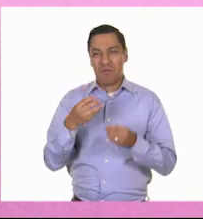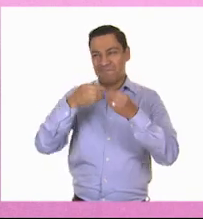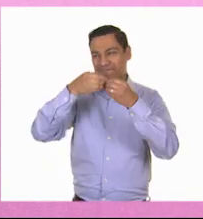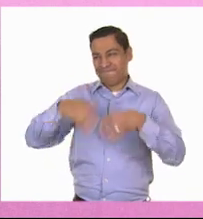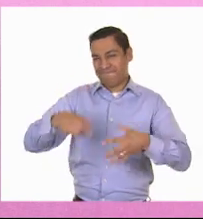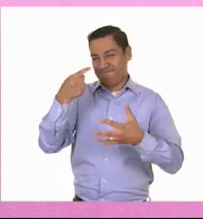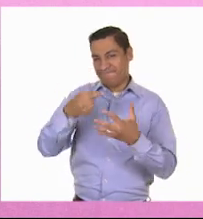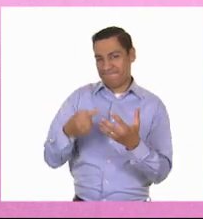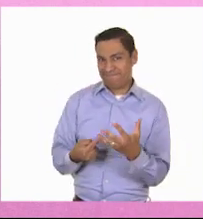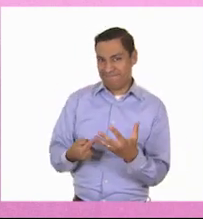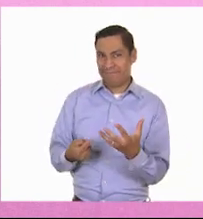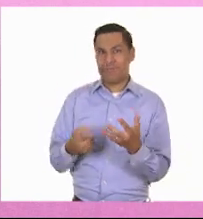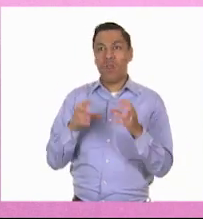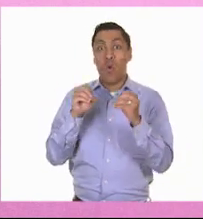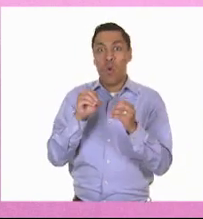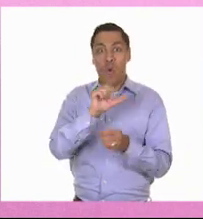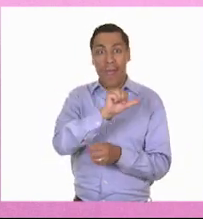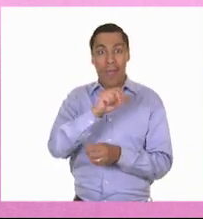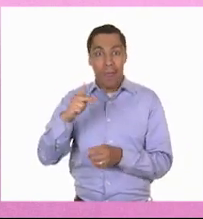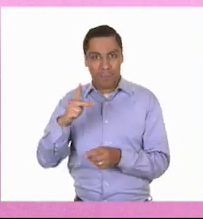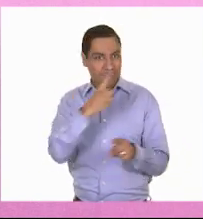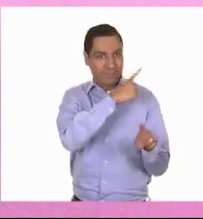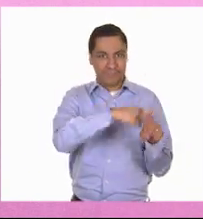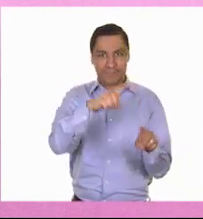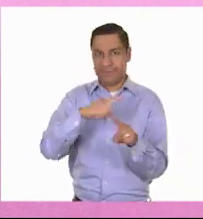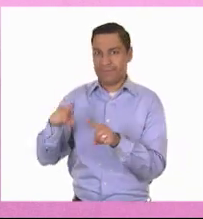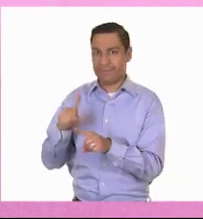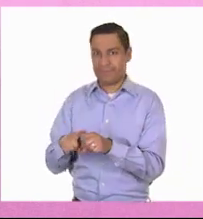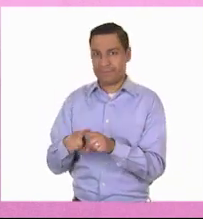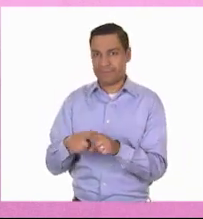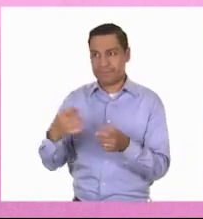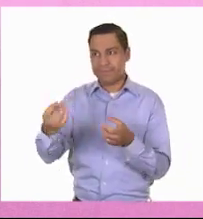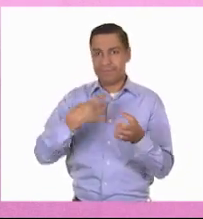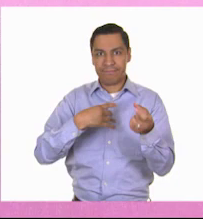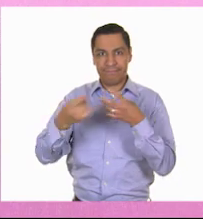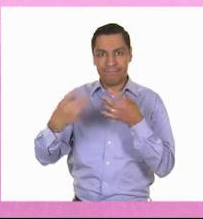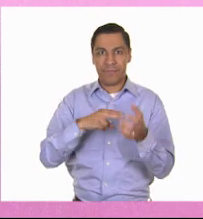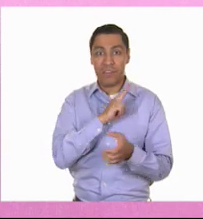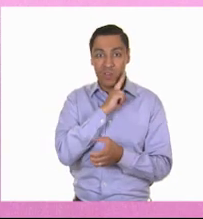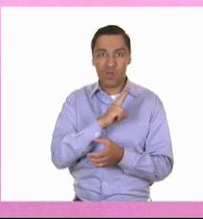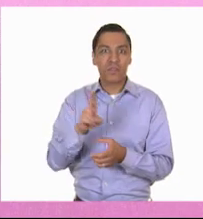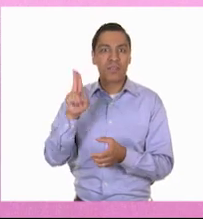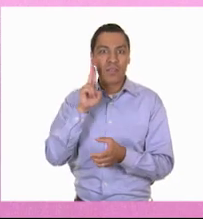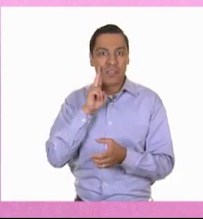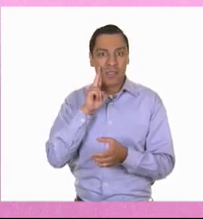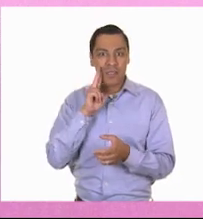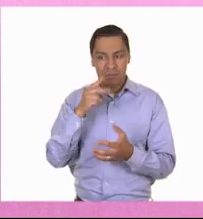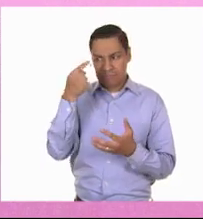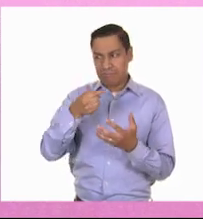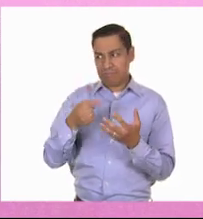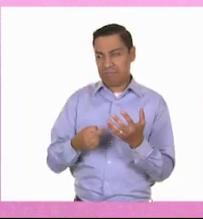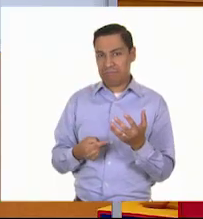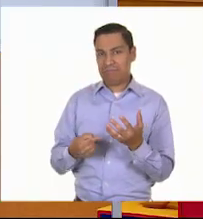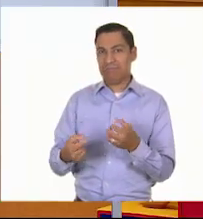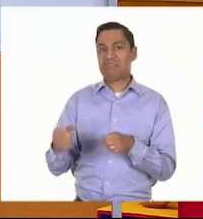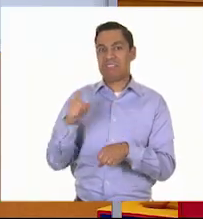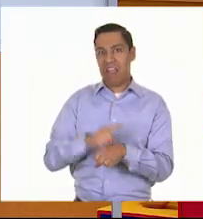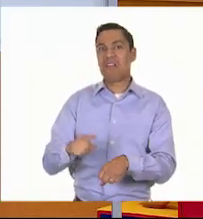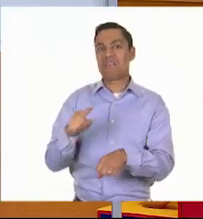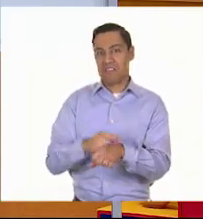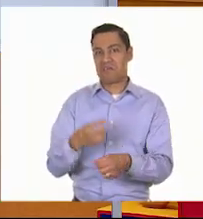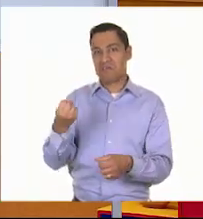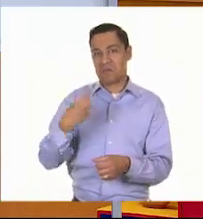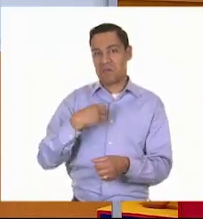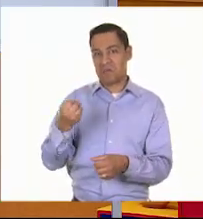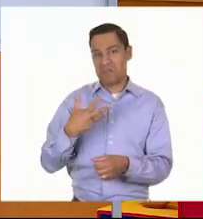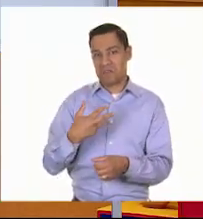Y en mi teléfono tengo una aplicación en donde recibo noticias o notas informativas todos los días. Exacto. A mí